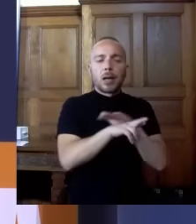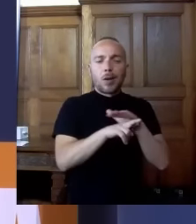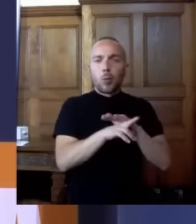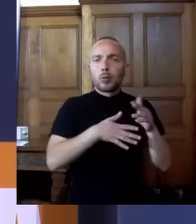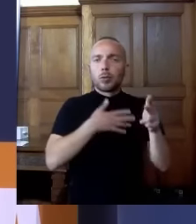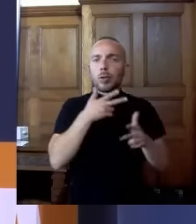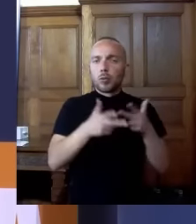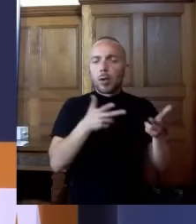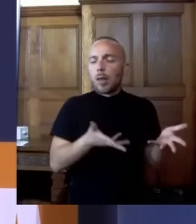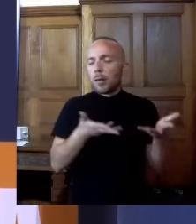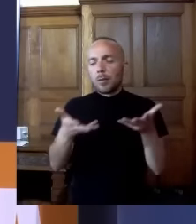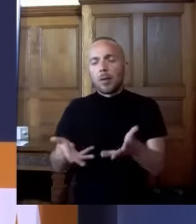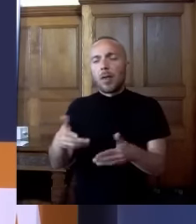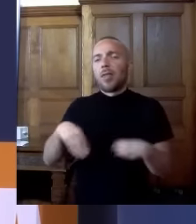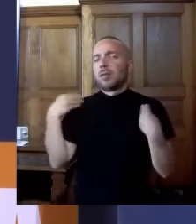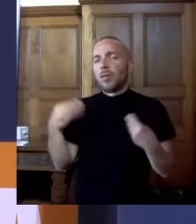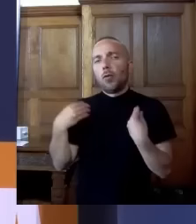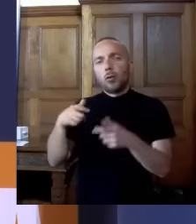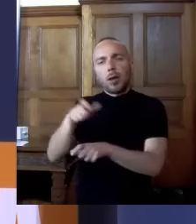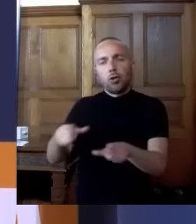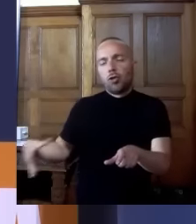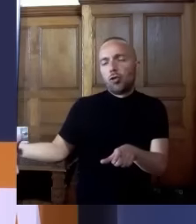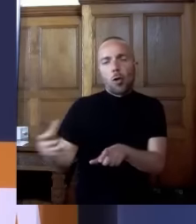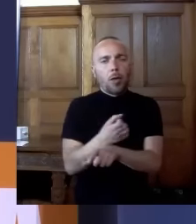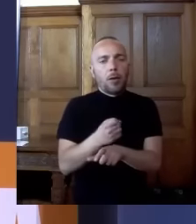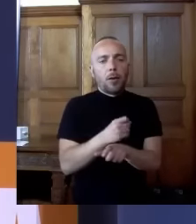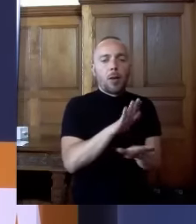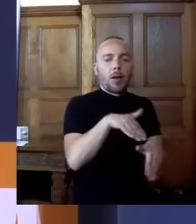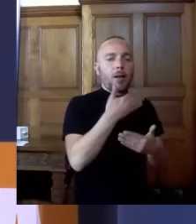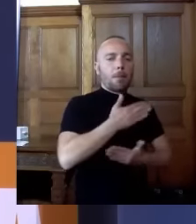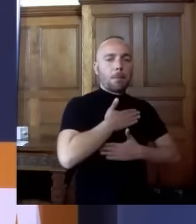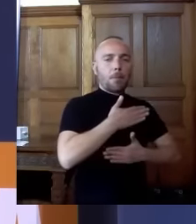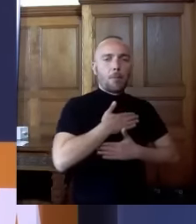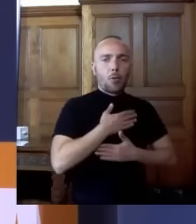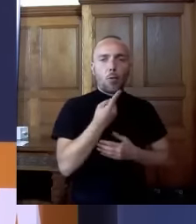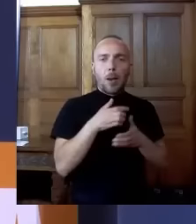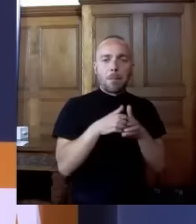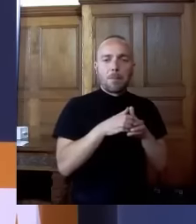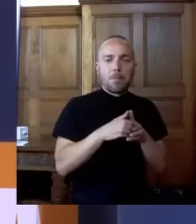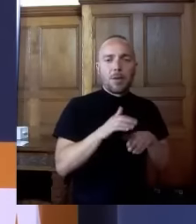por toda la ciudadanía y no se los apropie una minoría para hacer